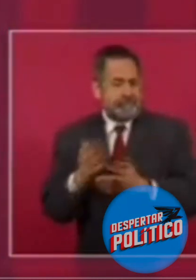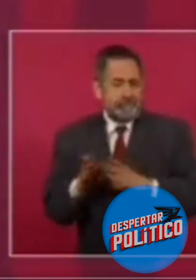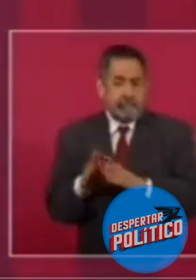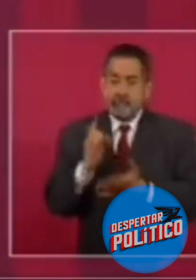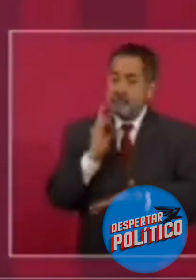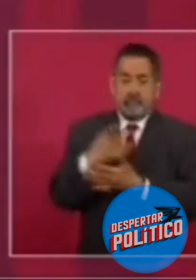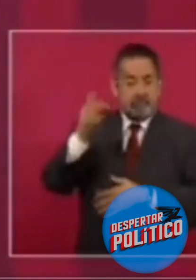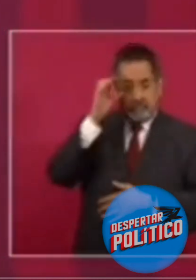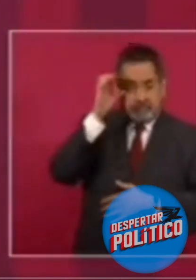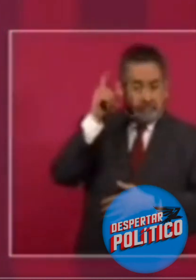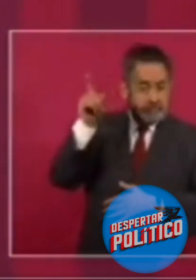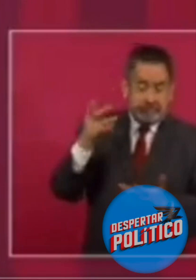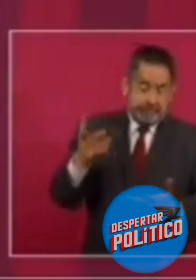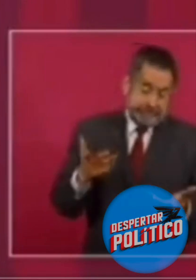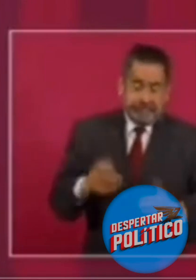prima.